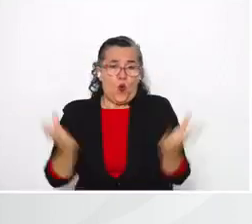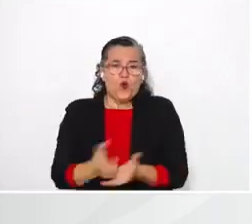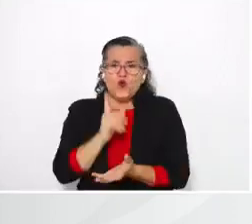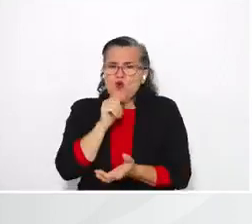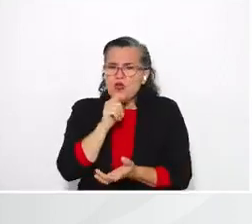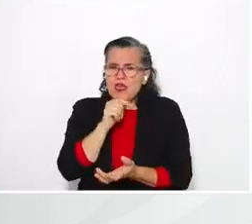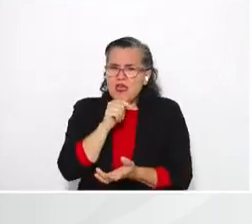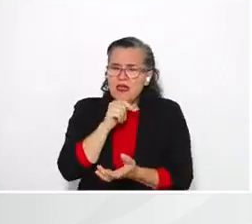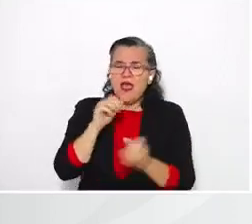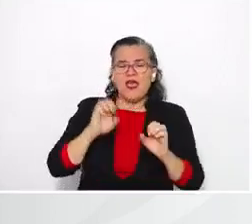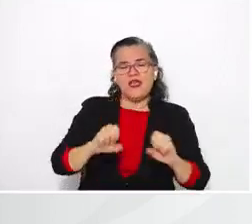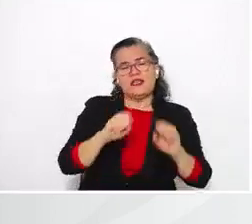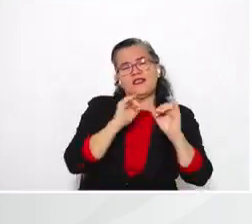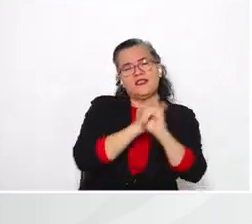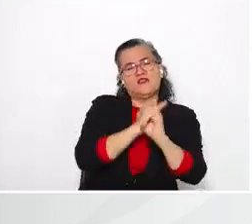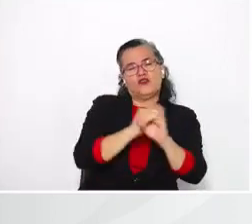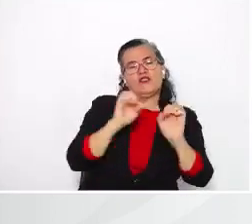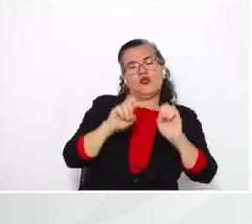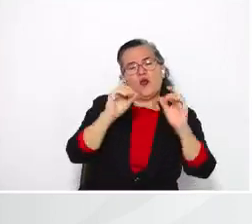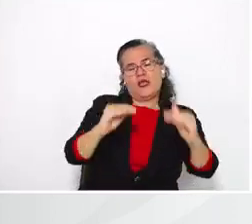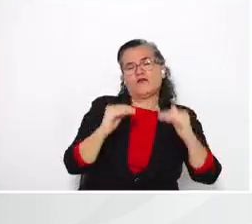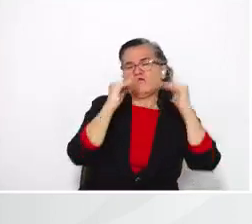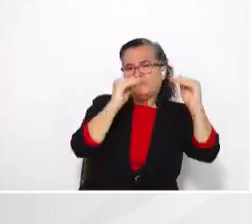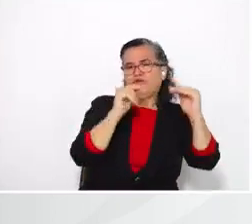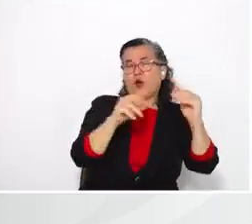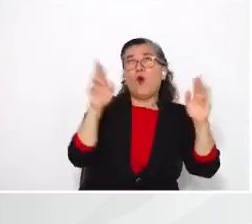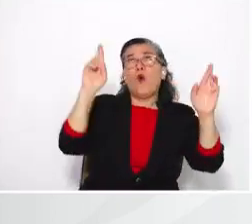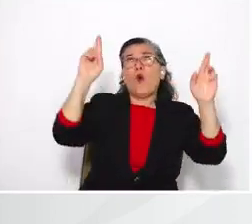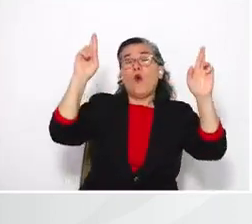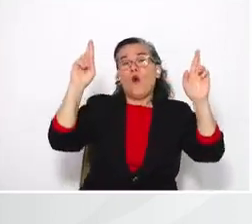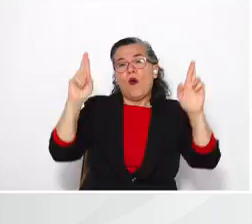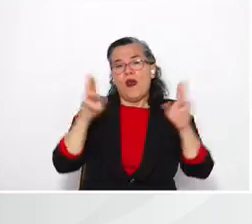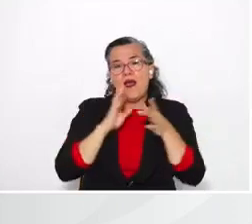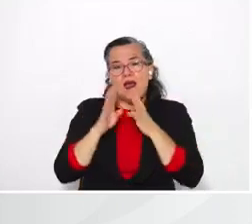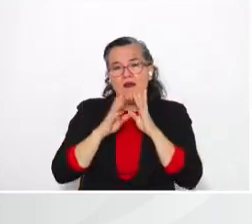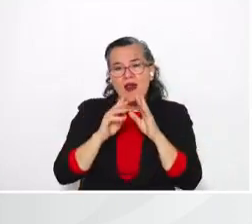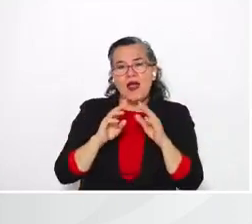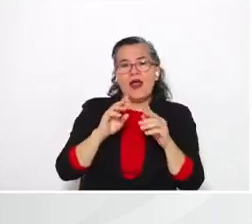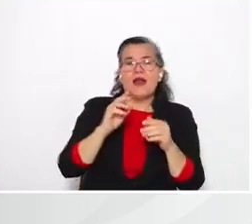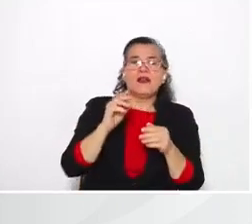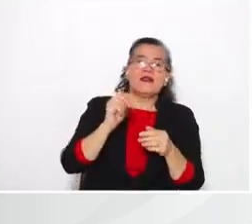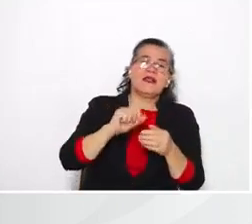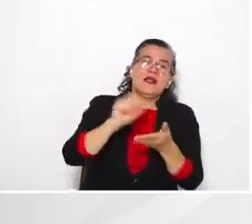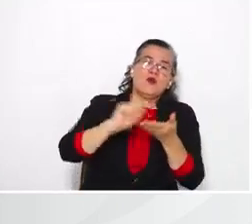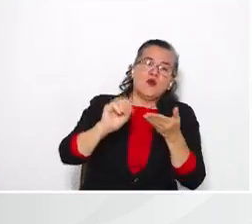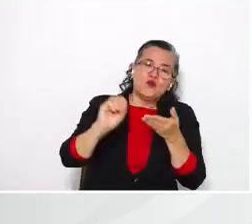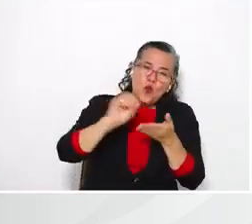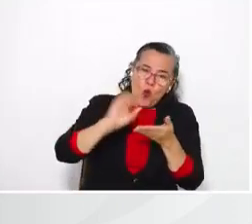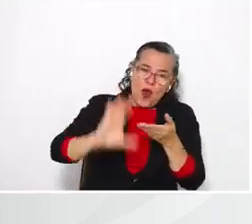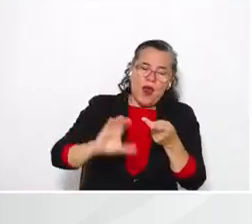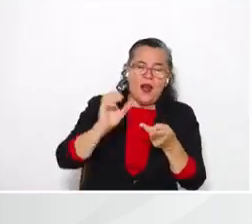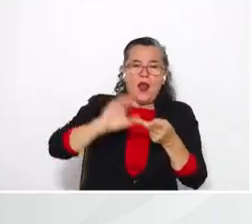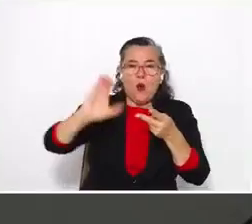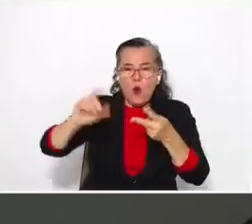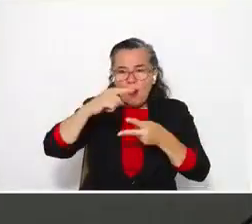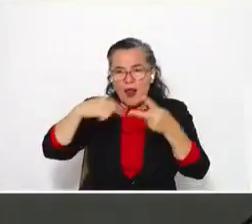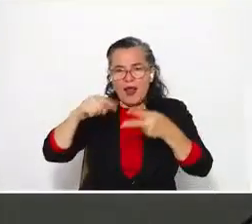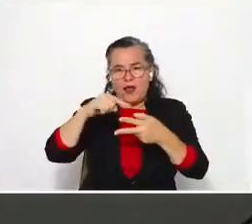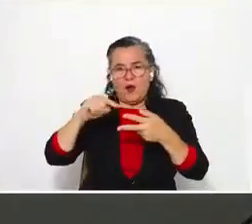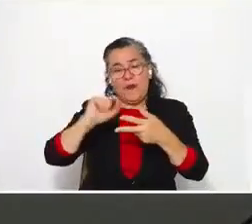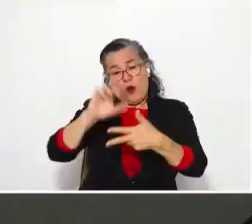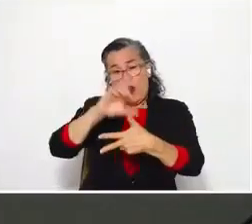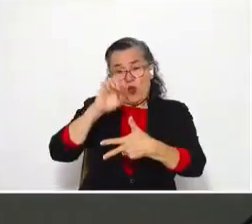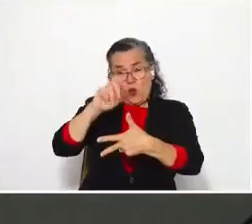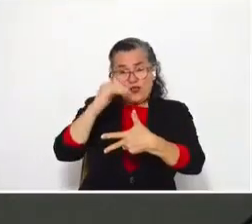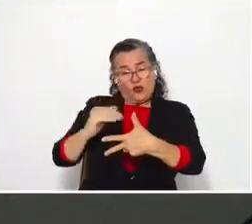de educación superior. Ojalá pudiéramos hablar aquí también de primaria y secundaria y todo, pero nosotros que estamos en la educación